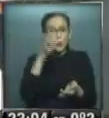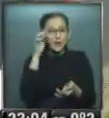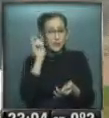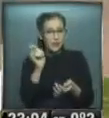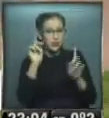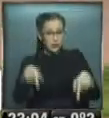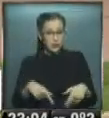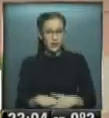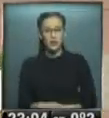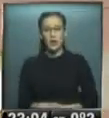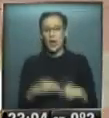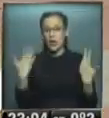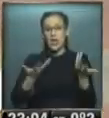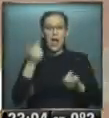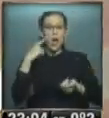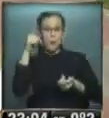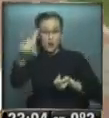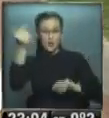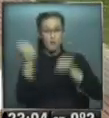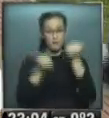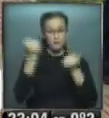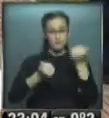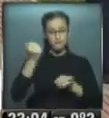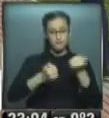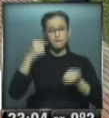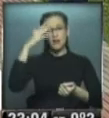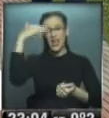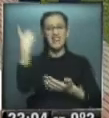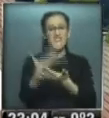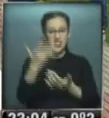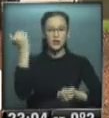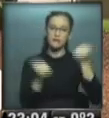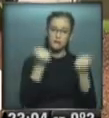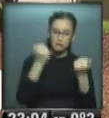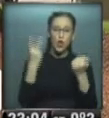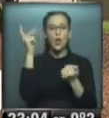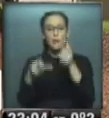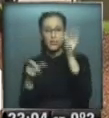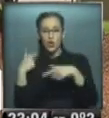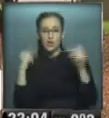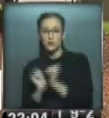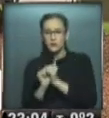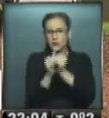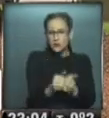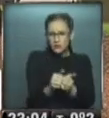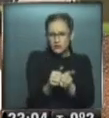apoyado. Agarró el coche, se cruzó la vereda enfrente, dejó el coche, volvió con otras dos personas.